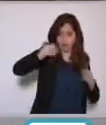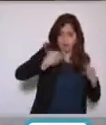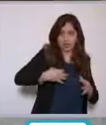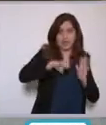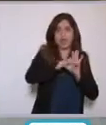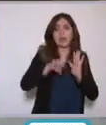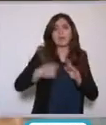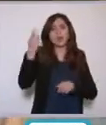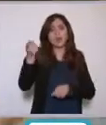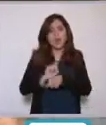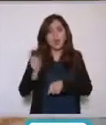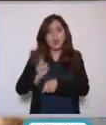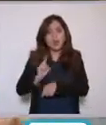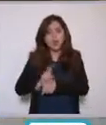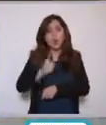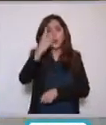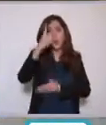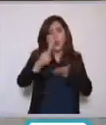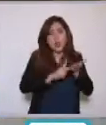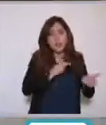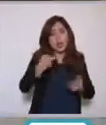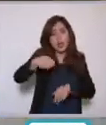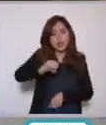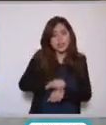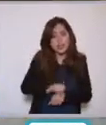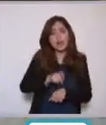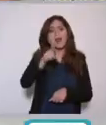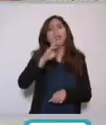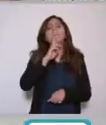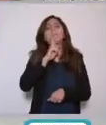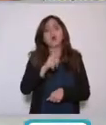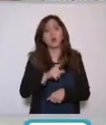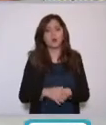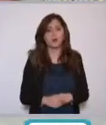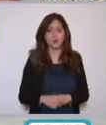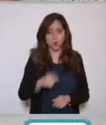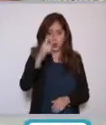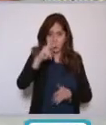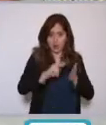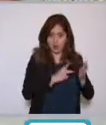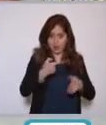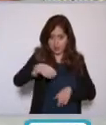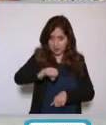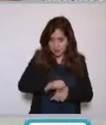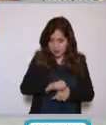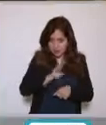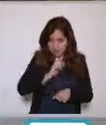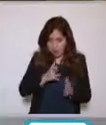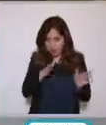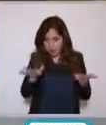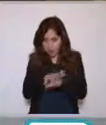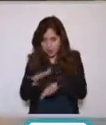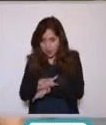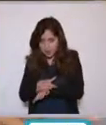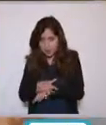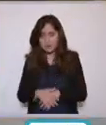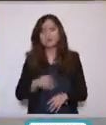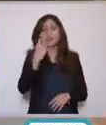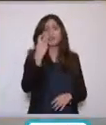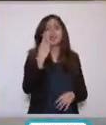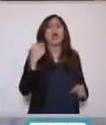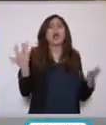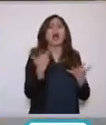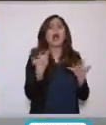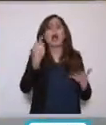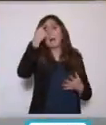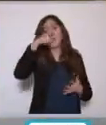diario, entonces con una vez a la semana que se cambie es más que suficiente, ¿no? Con una vez a la semana. Exacto, que esto también nos ayuda un poco a depurar. A que ¿no? esté